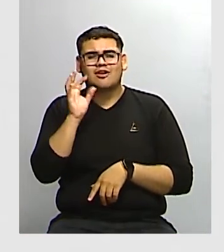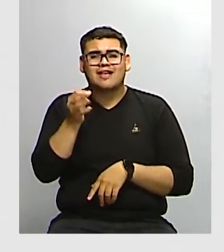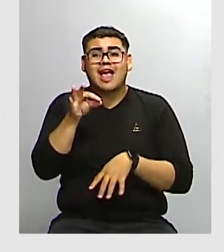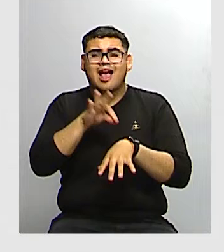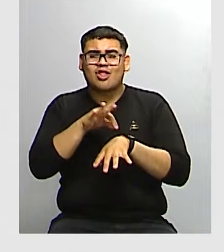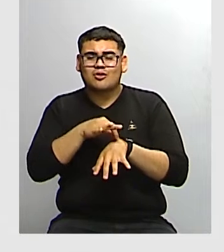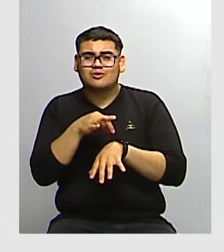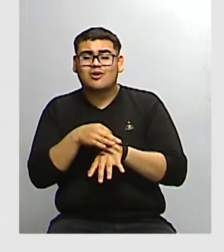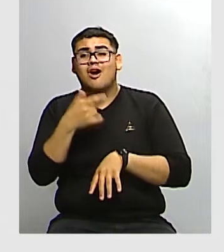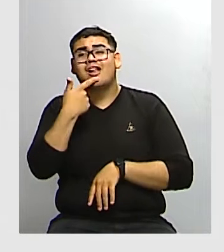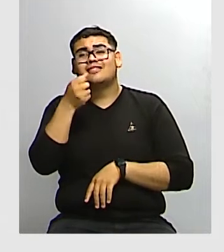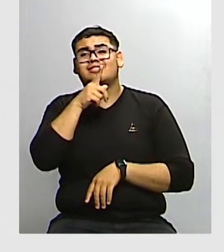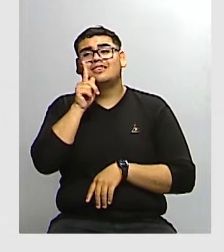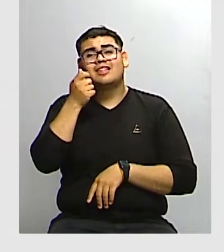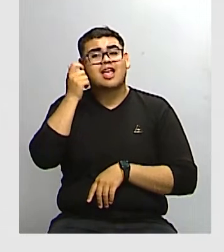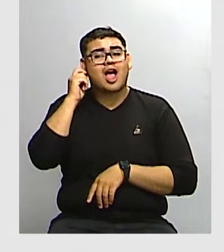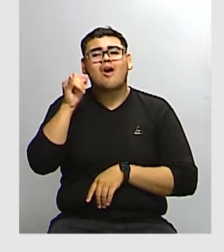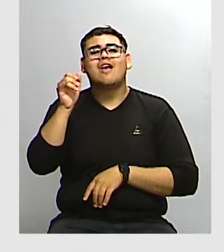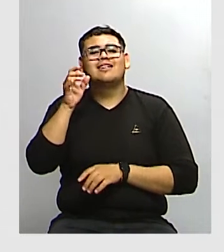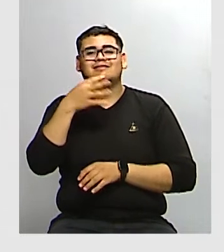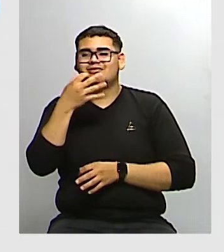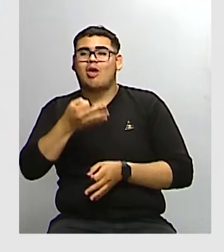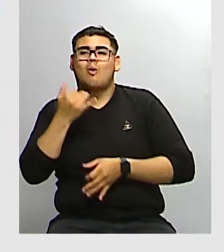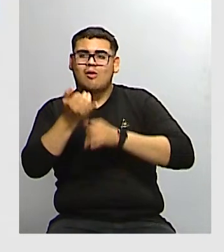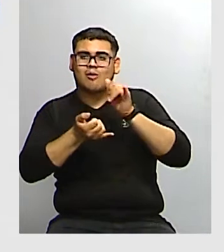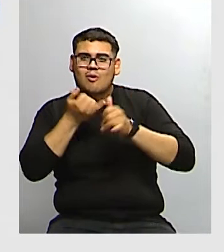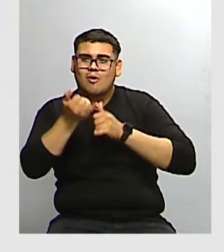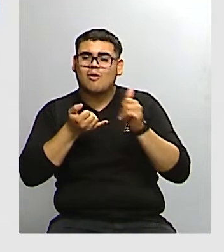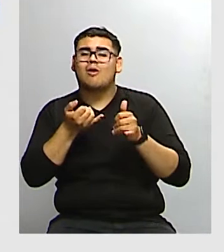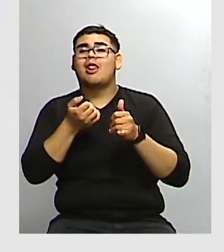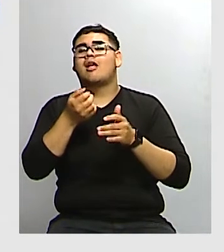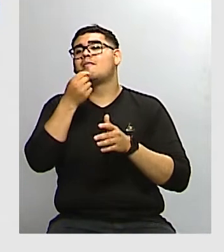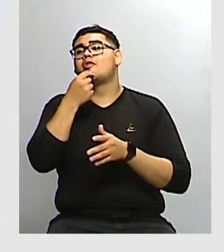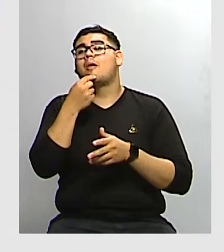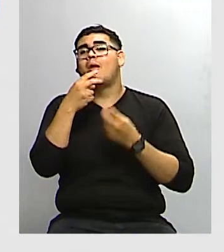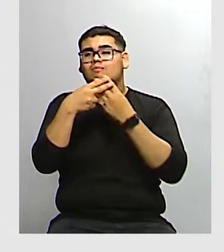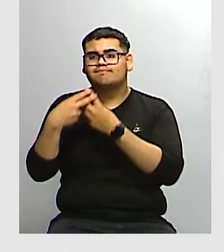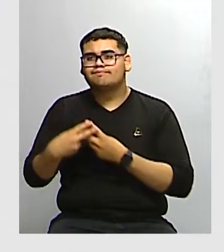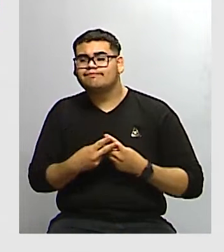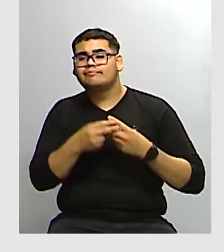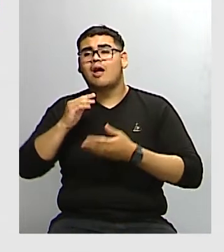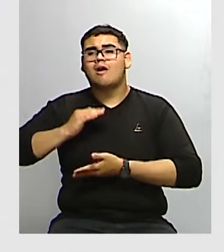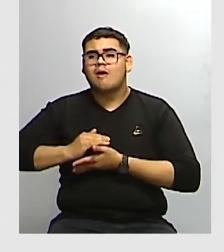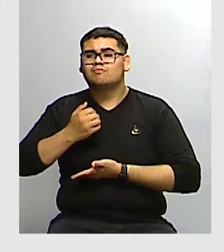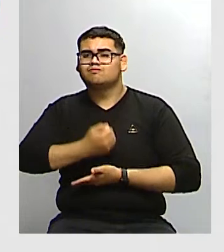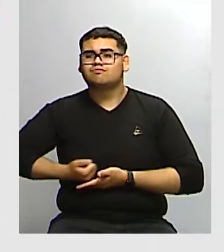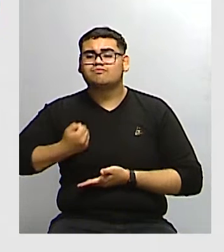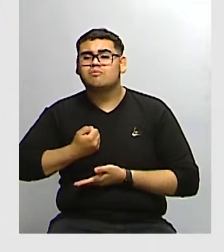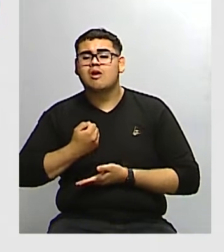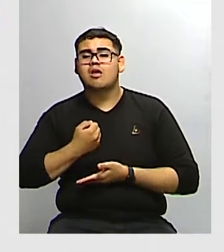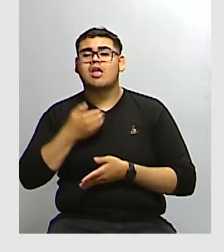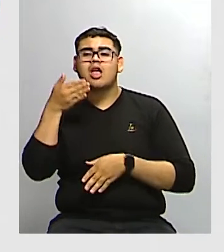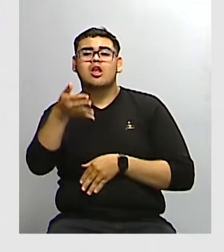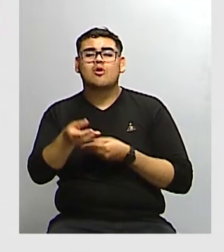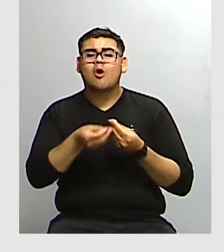seguramente les ha explicado cómo es el funcionamiento, cómo es el acceso a los estudios, a las ecografías, a las mamografías. Y por supuesto